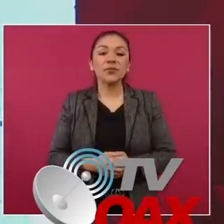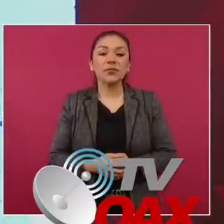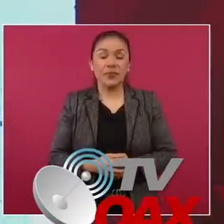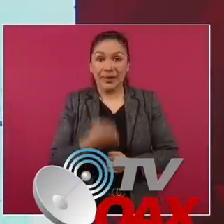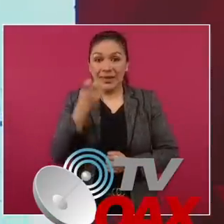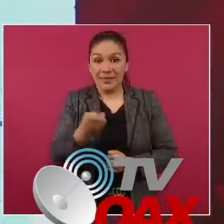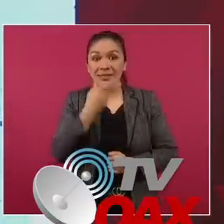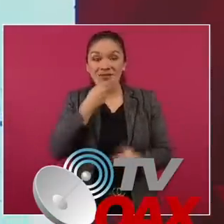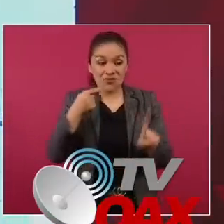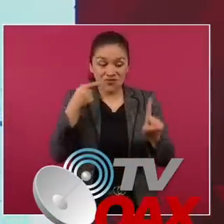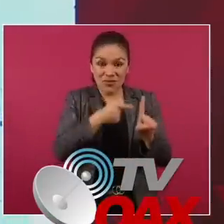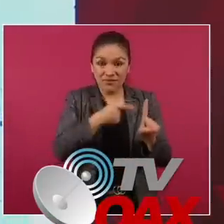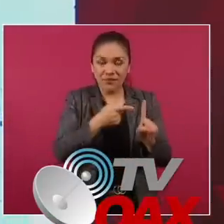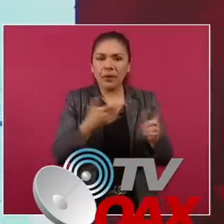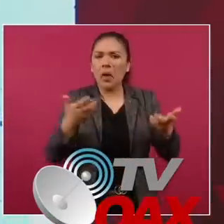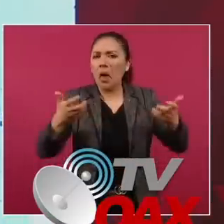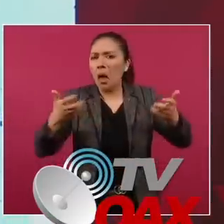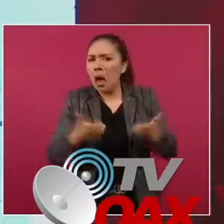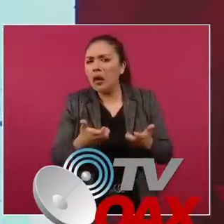Construyó